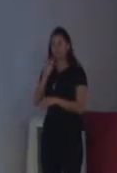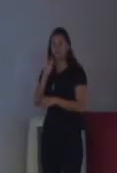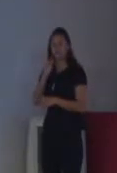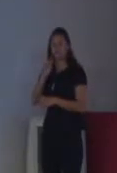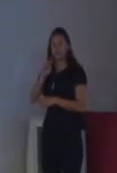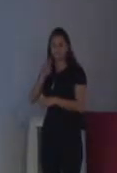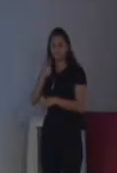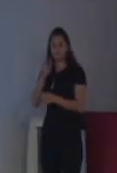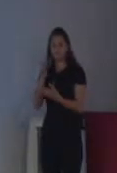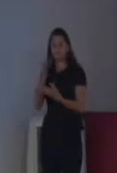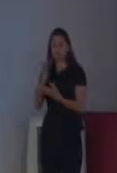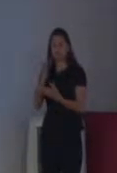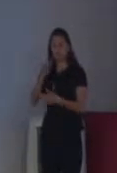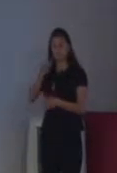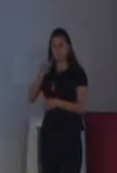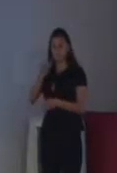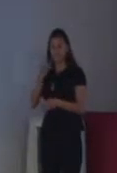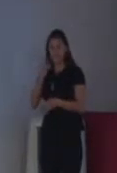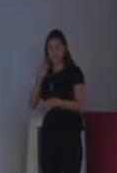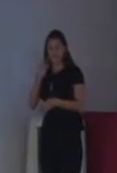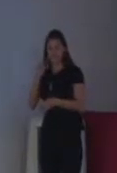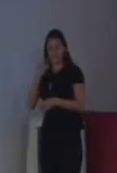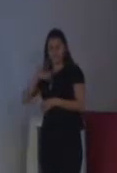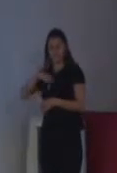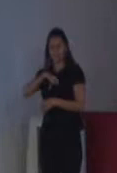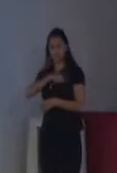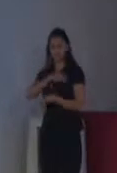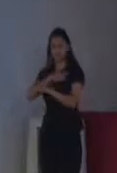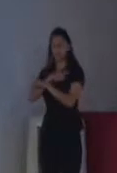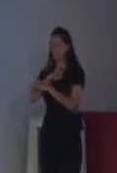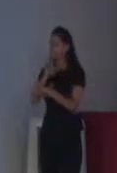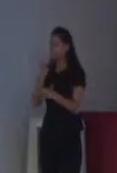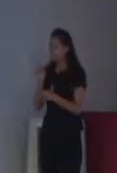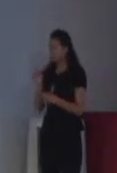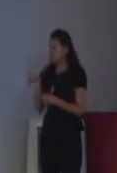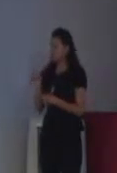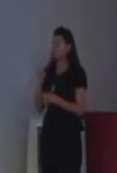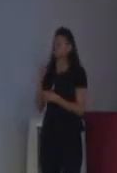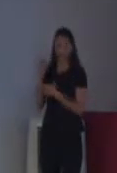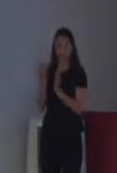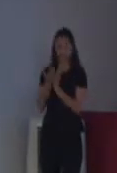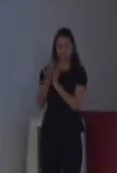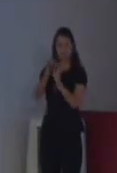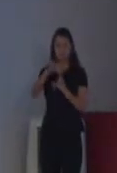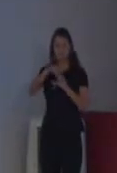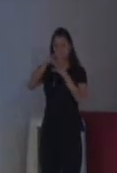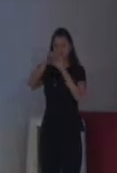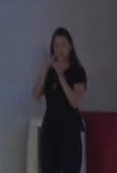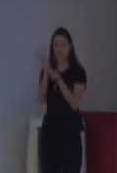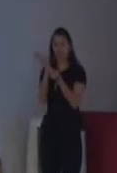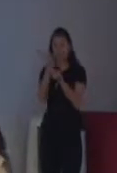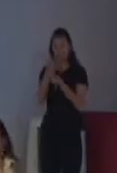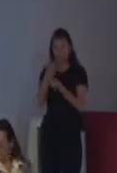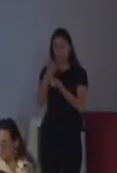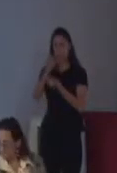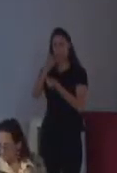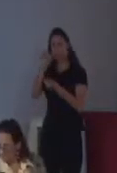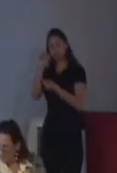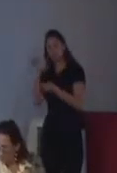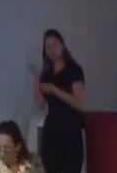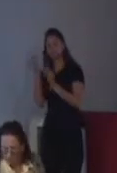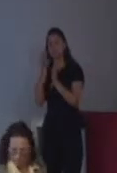Igualmente ha cursado dos maestrías, una maestría en artes, estudios históricos y sociedad de la Universidad Autónoma de